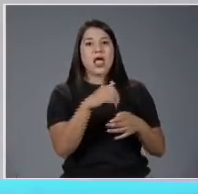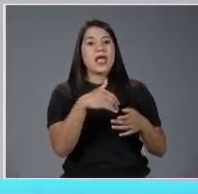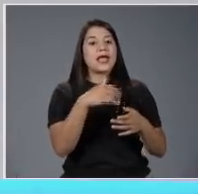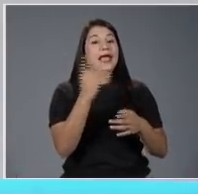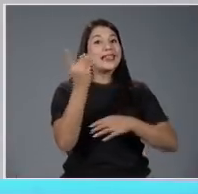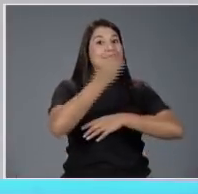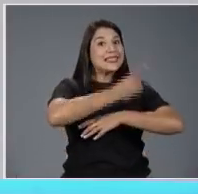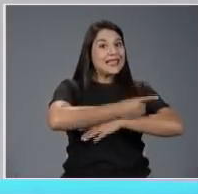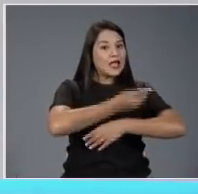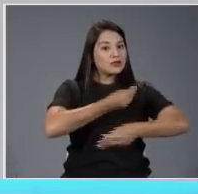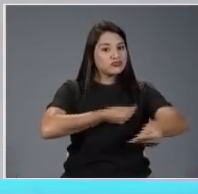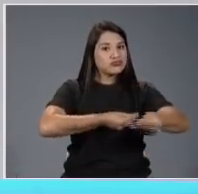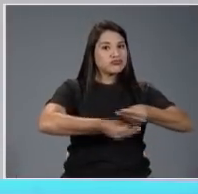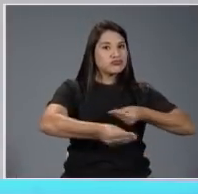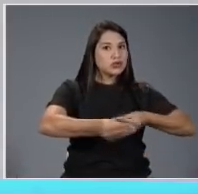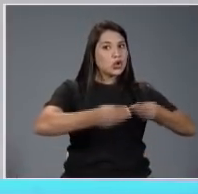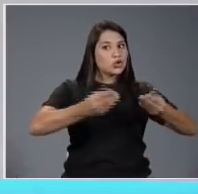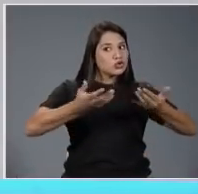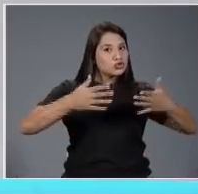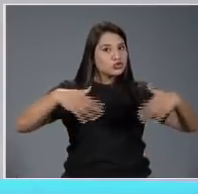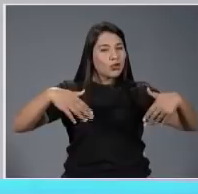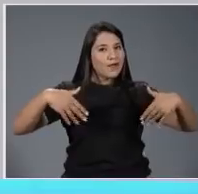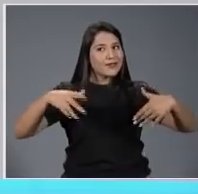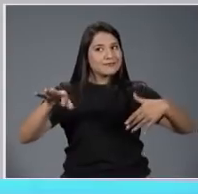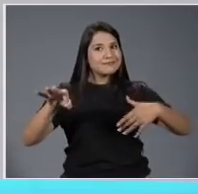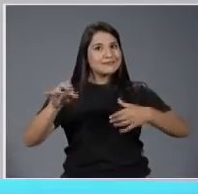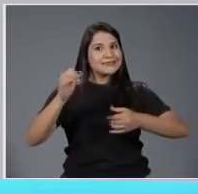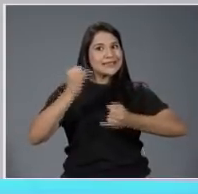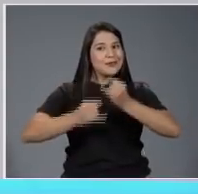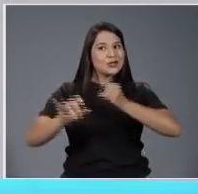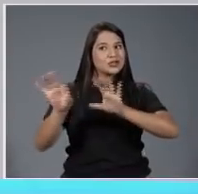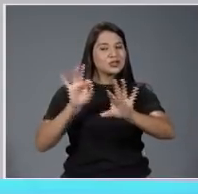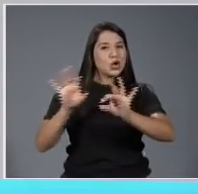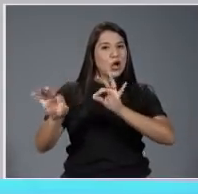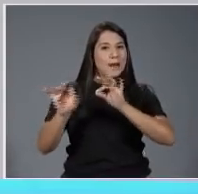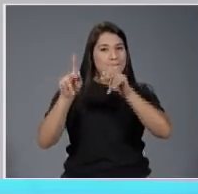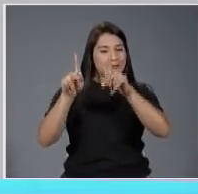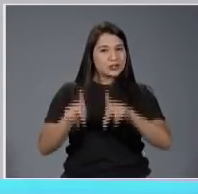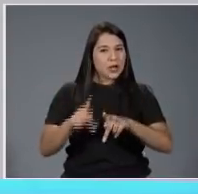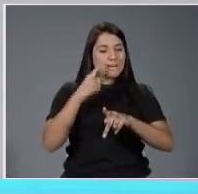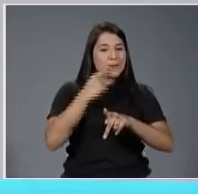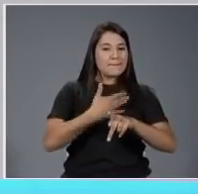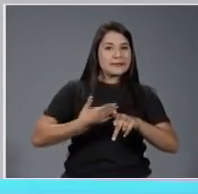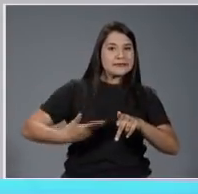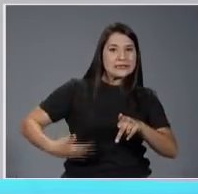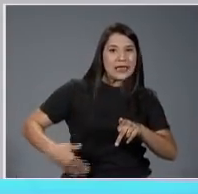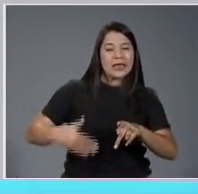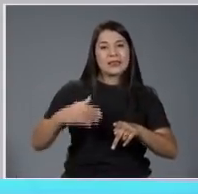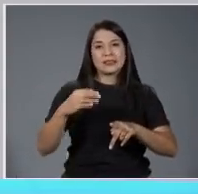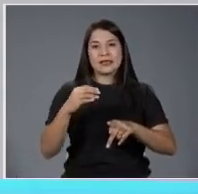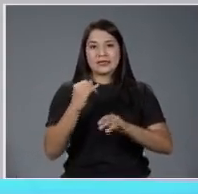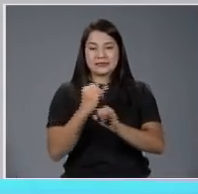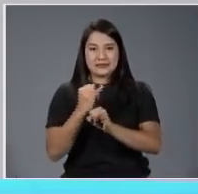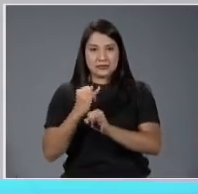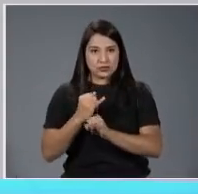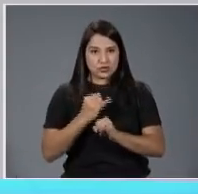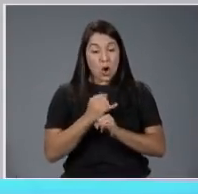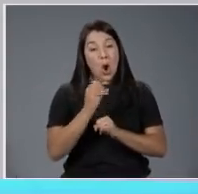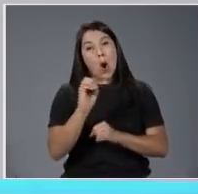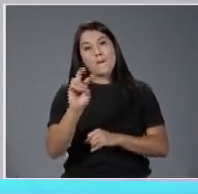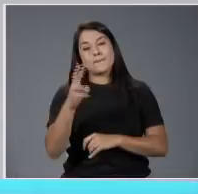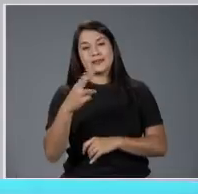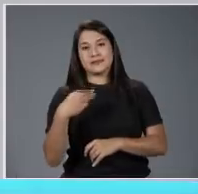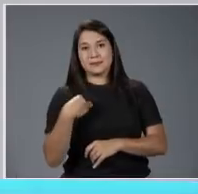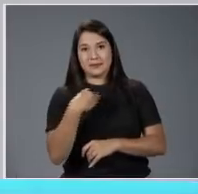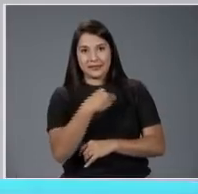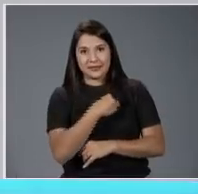viceministros después que asumió el poder. Pareciera que Carlos, en lugar de haber hecho una diferencia, no logró completar